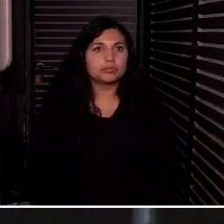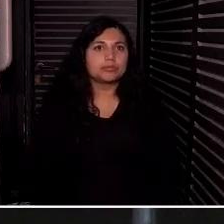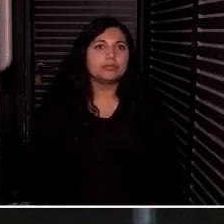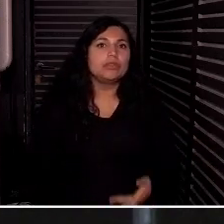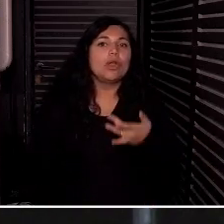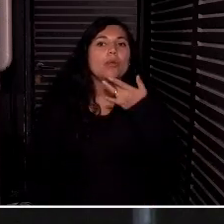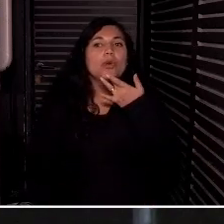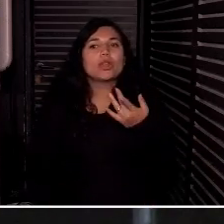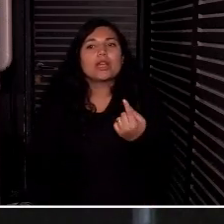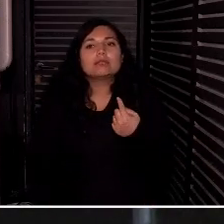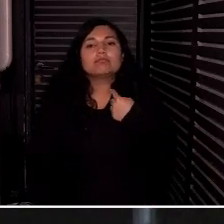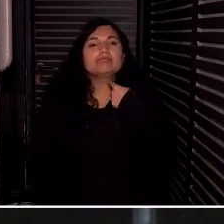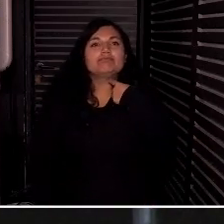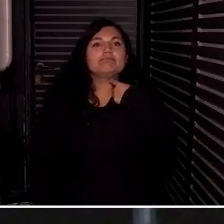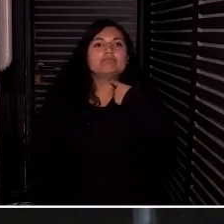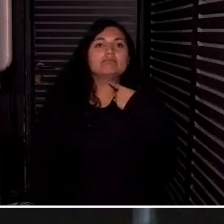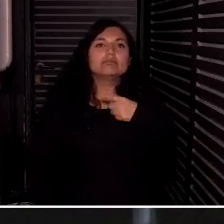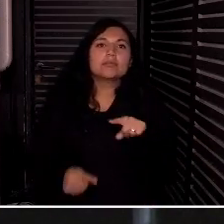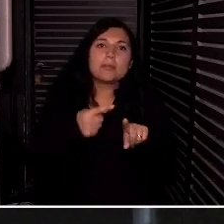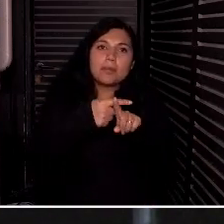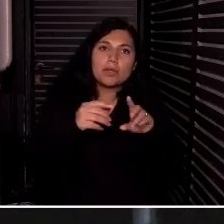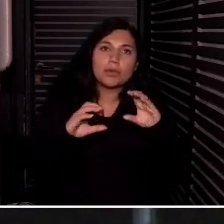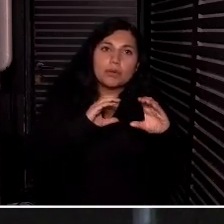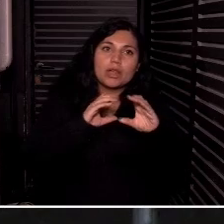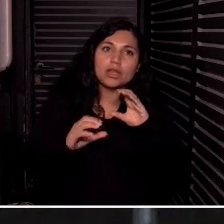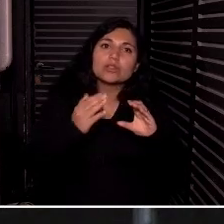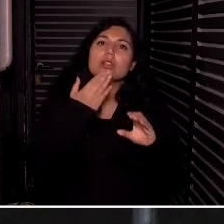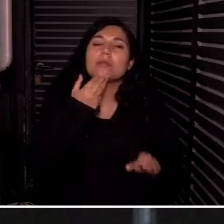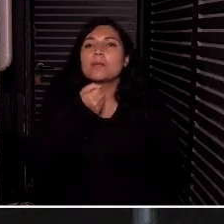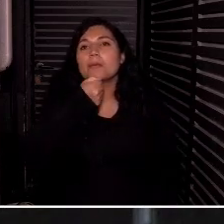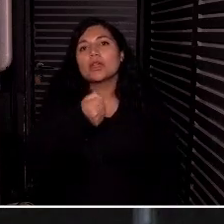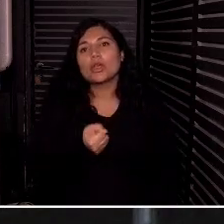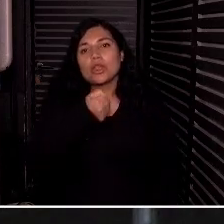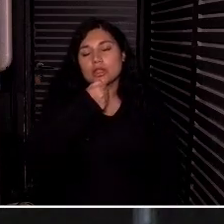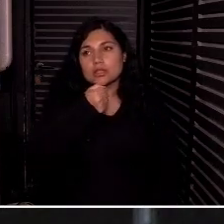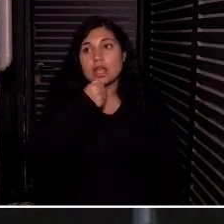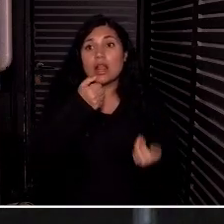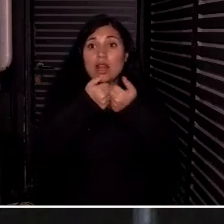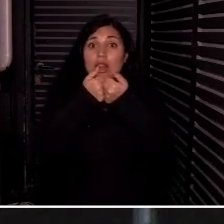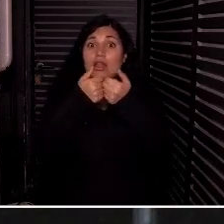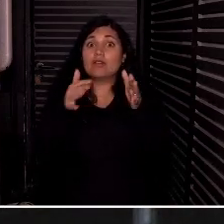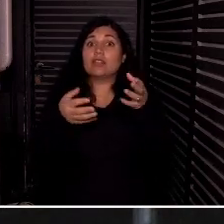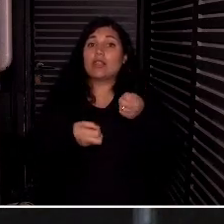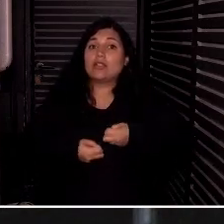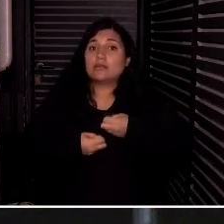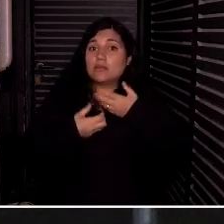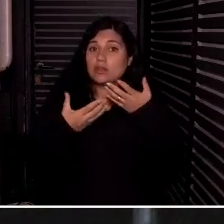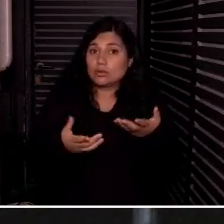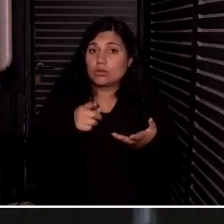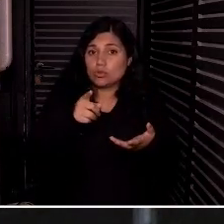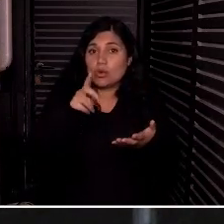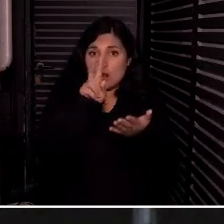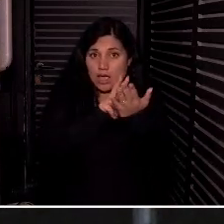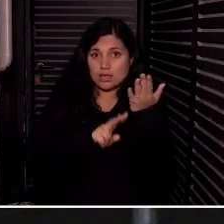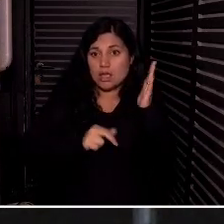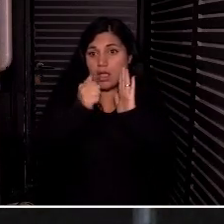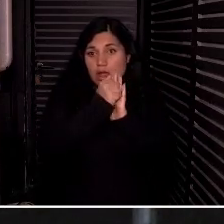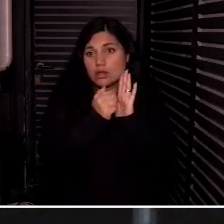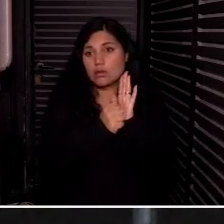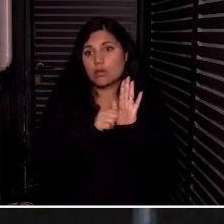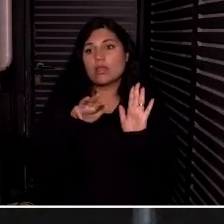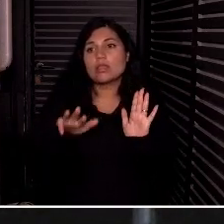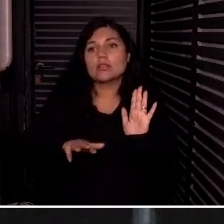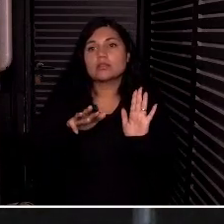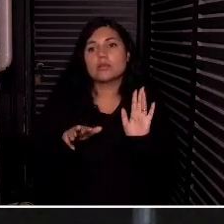efecto sobre los medios de comunicación y los periodistas si existe la libertad de expresión como tú bien leíste del artículo 19 de la declaración